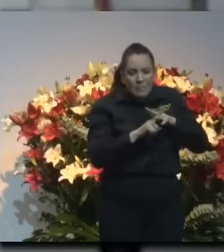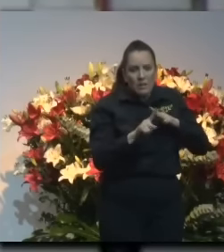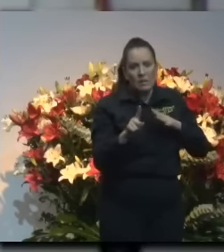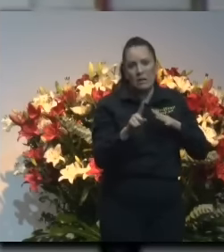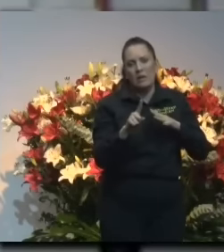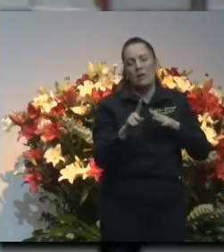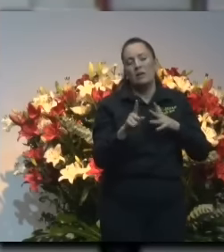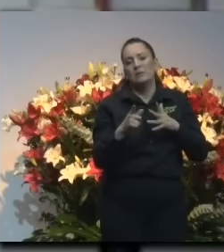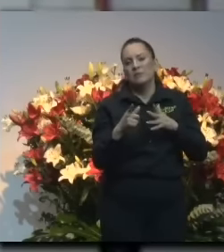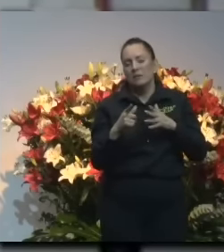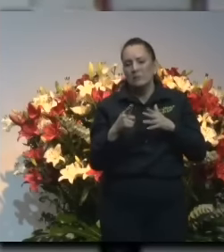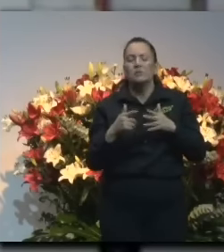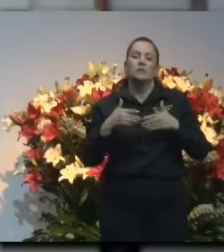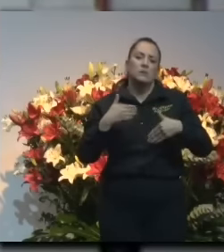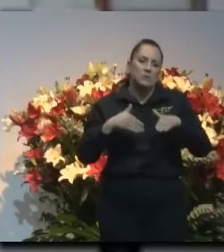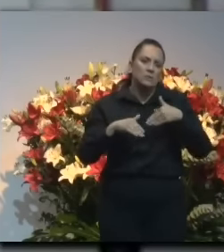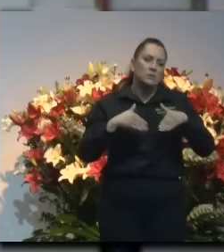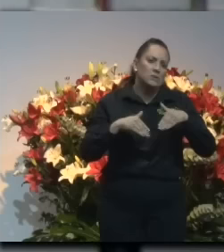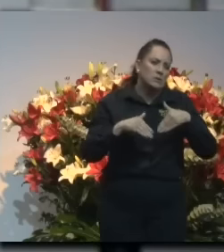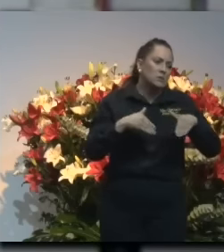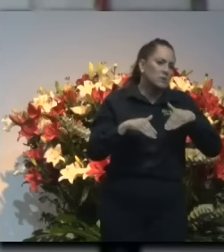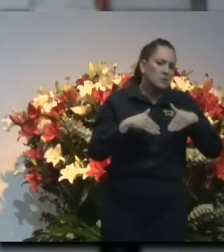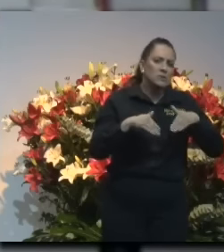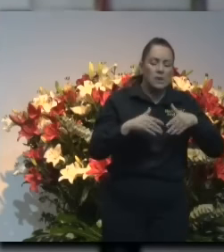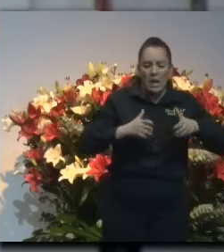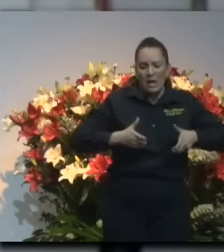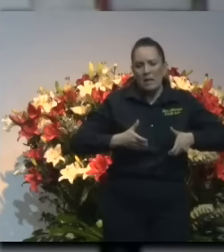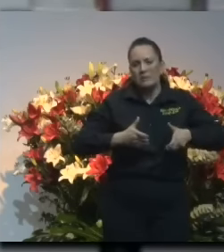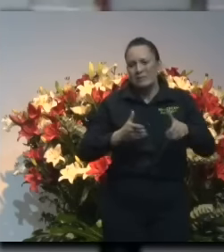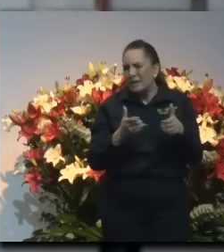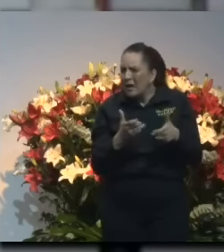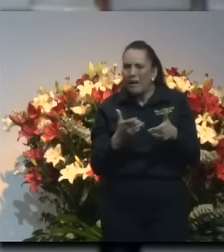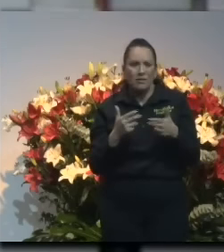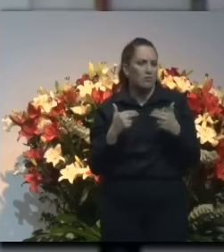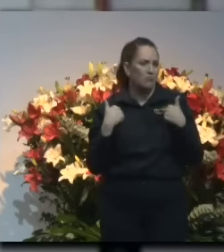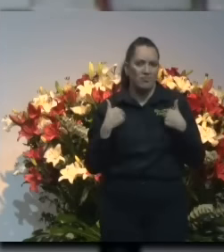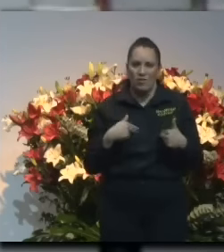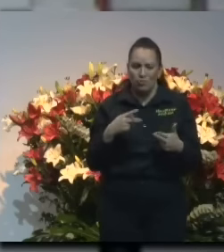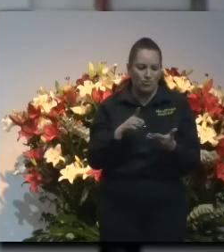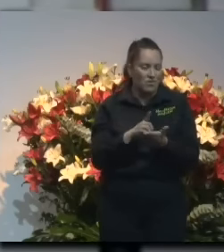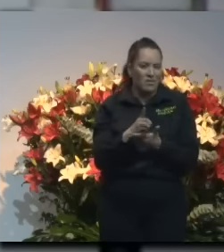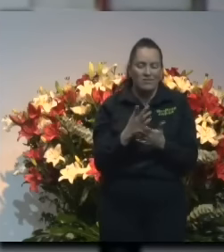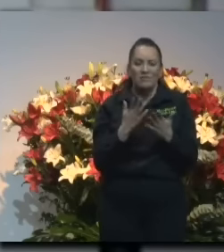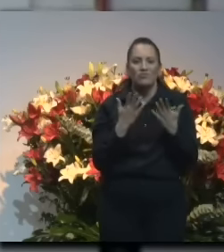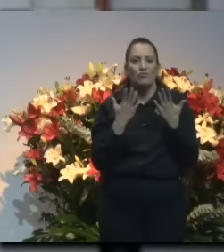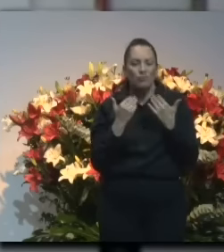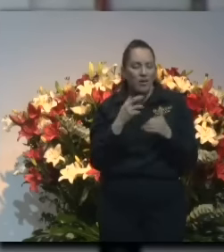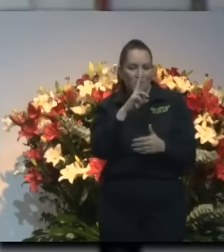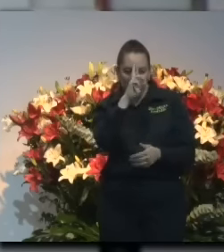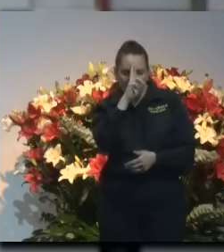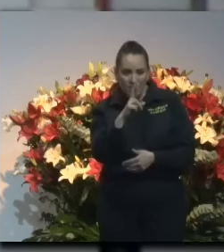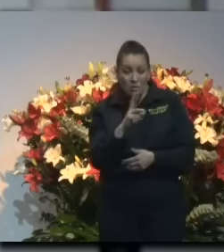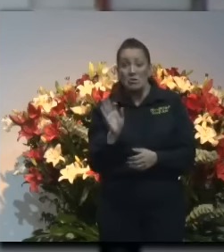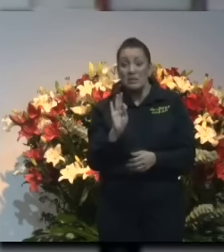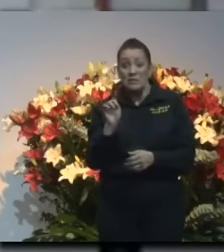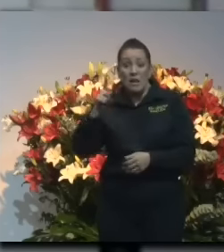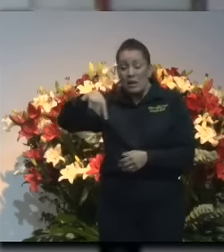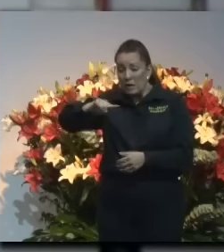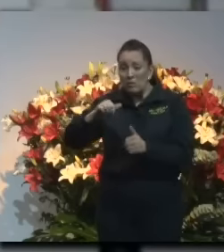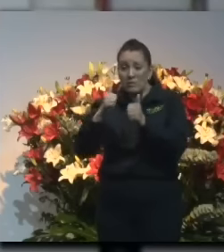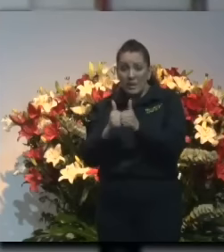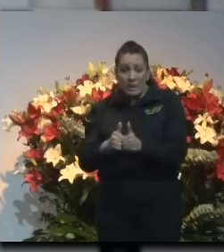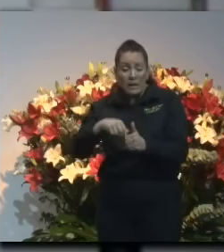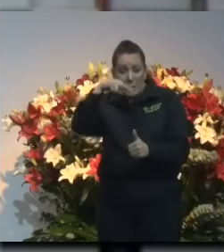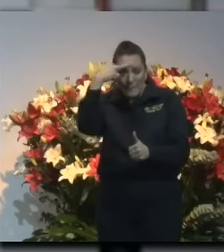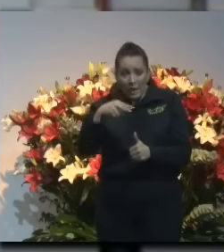inhumanas. Muchos de ellos están caminando por las calles. Si van a permanecer en México 1-2 años